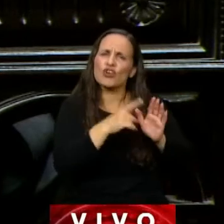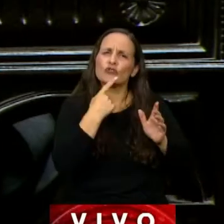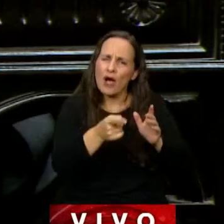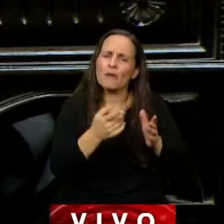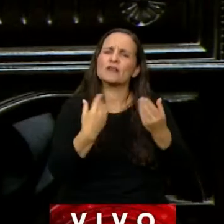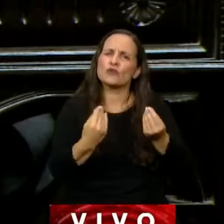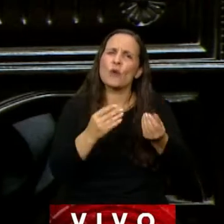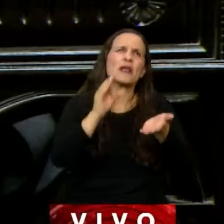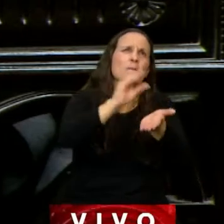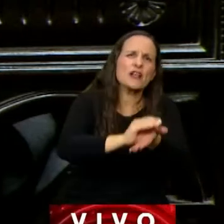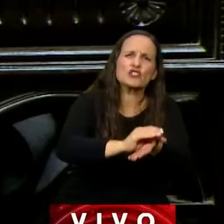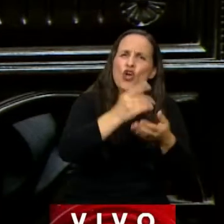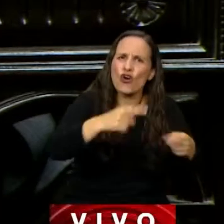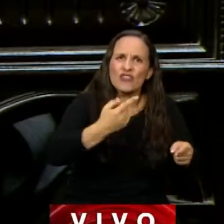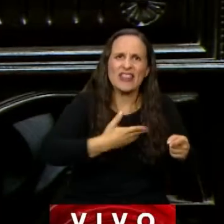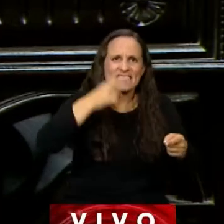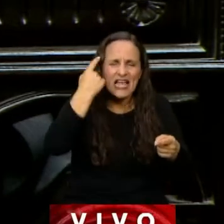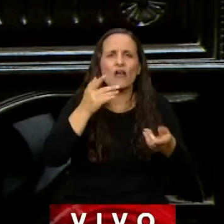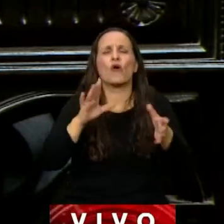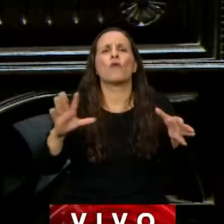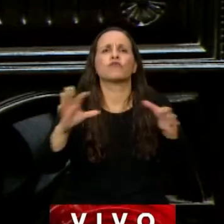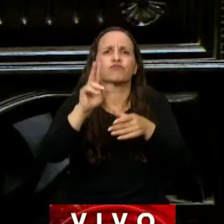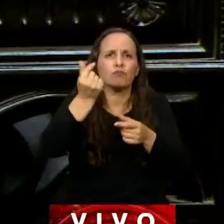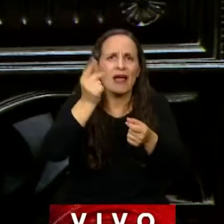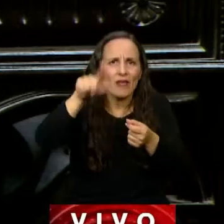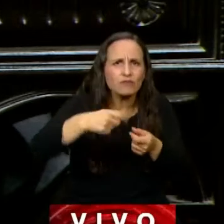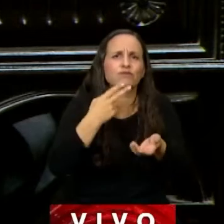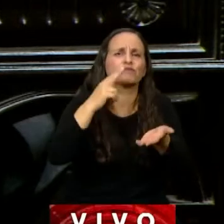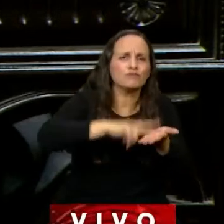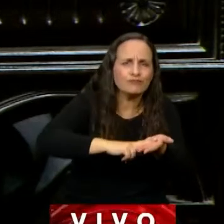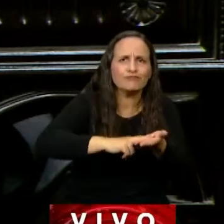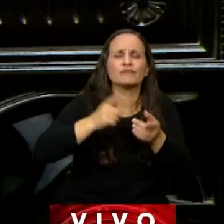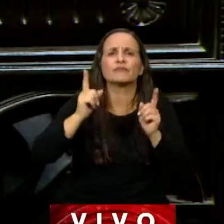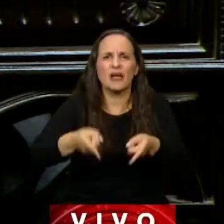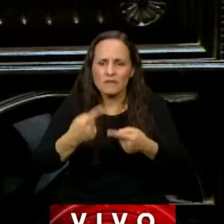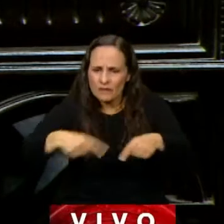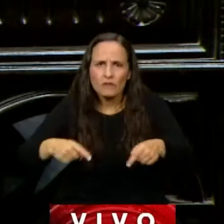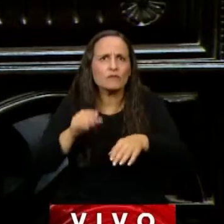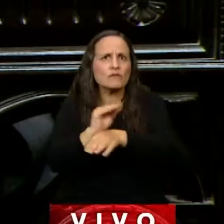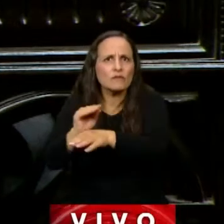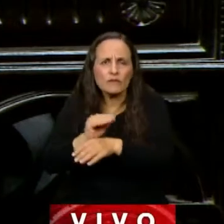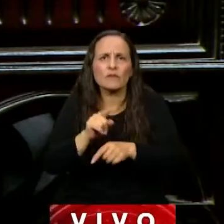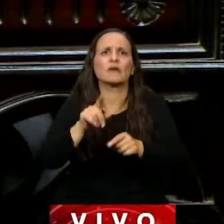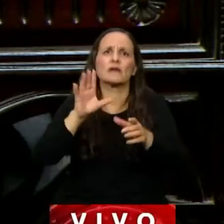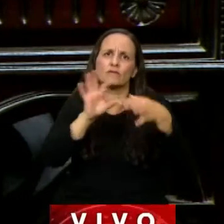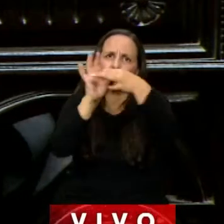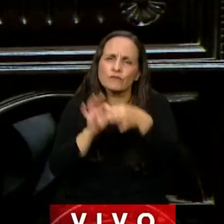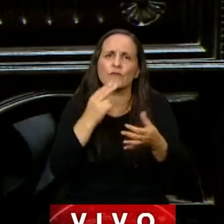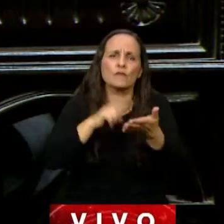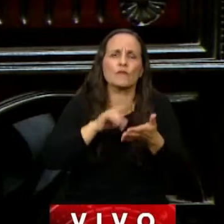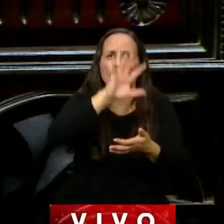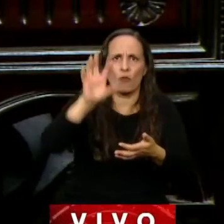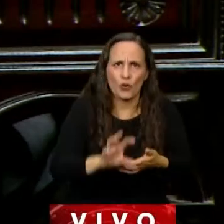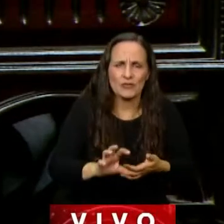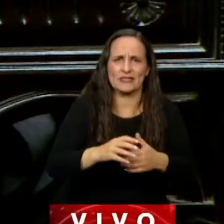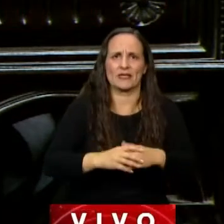la estimación de los recursos y gastos tributarios, el financiamiento público y la coordinación fiscal con las provincias. Se